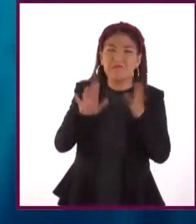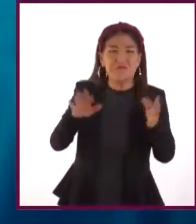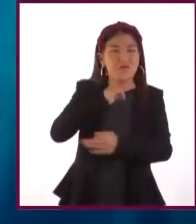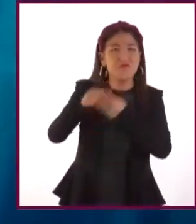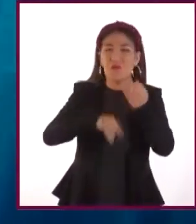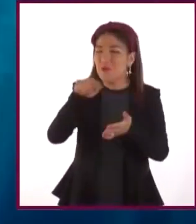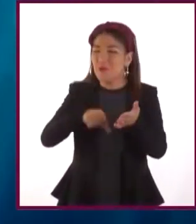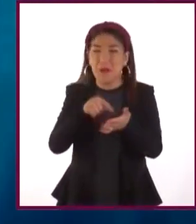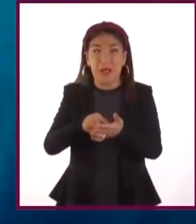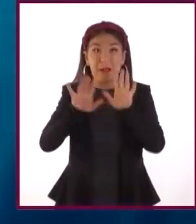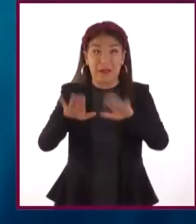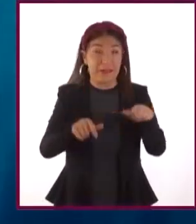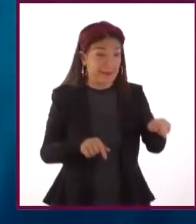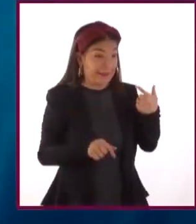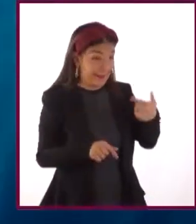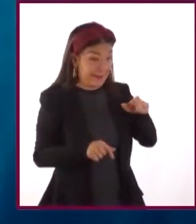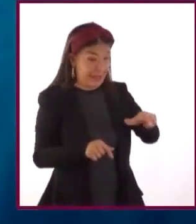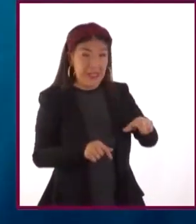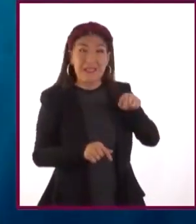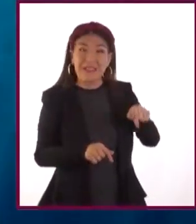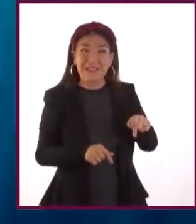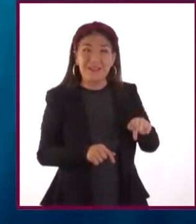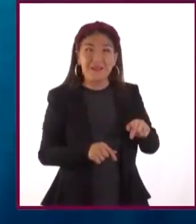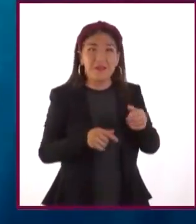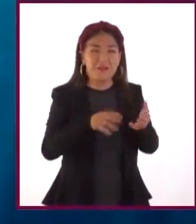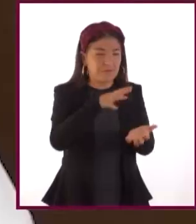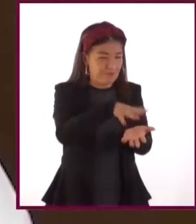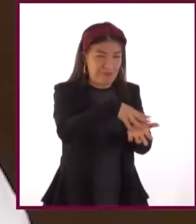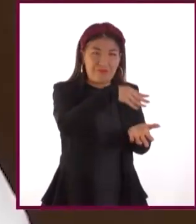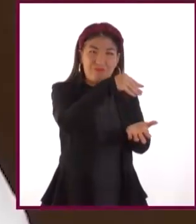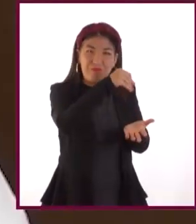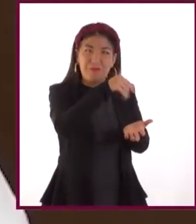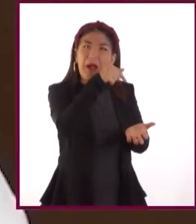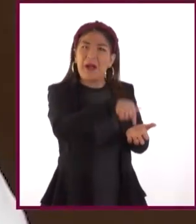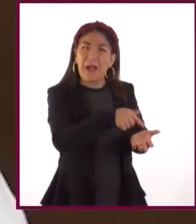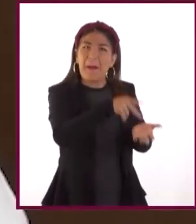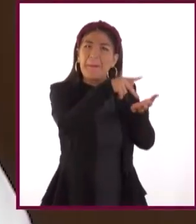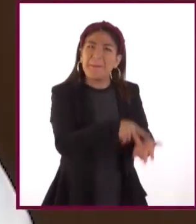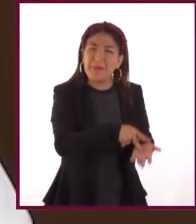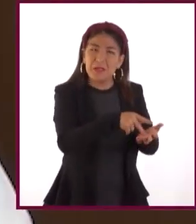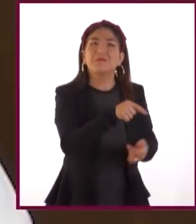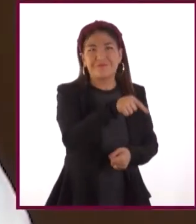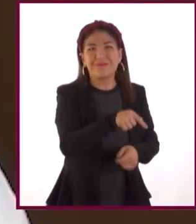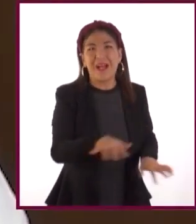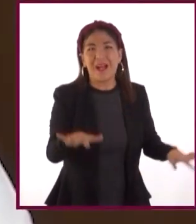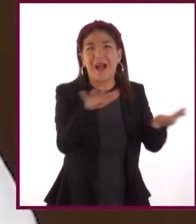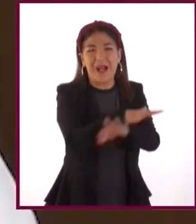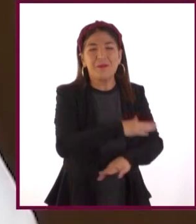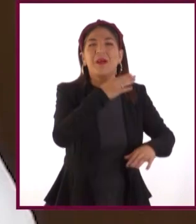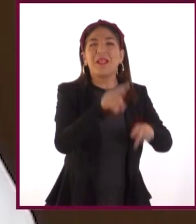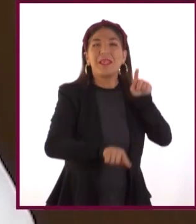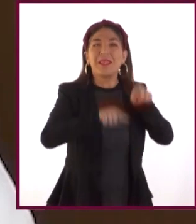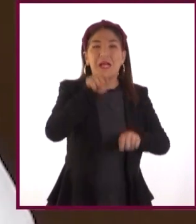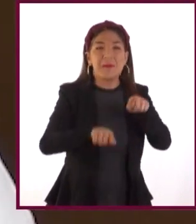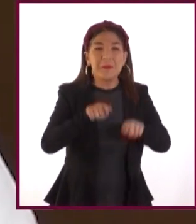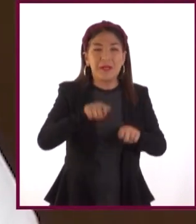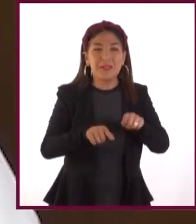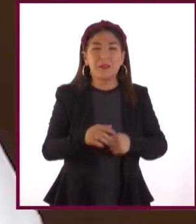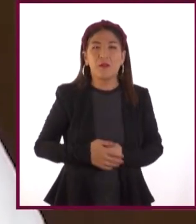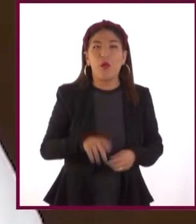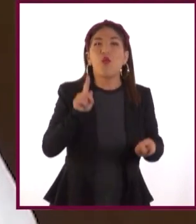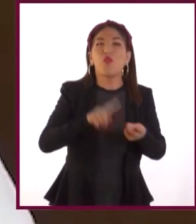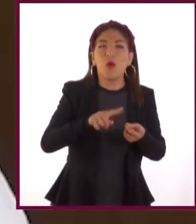ejemplo sencillo, nosotros sabemos que, por ejemplo, el agua es un material que es homogéneo. Las propiedades